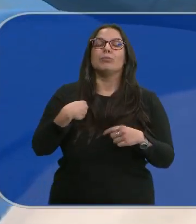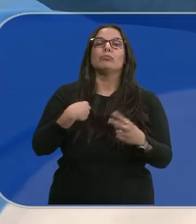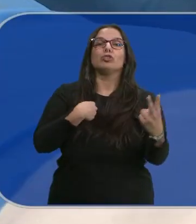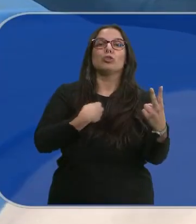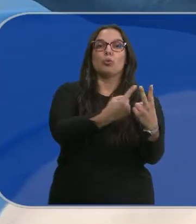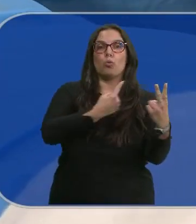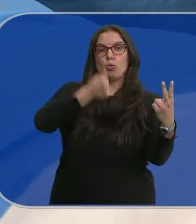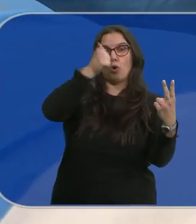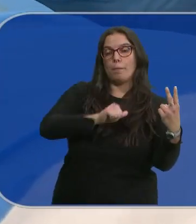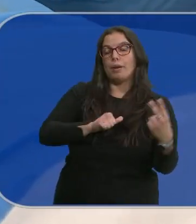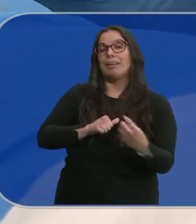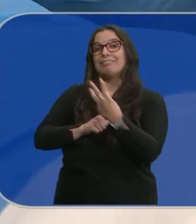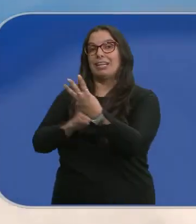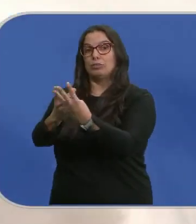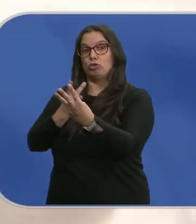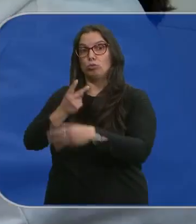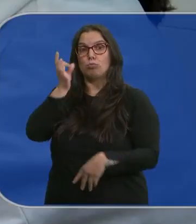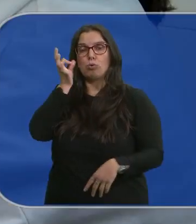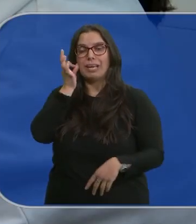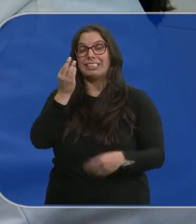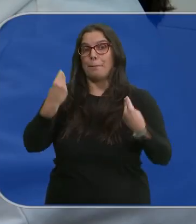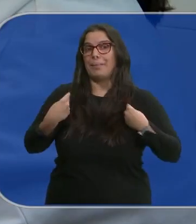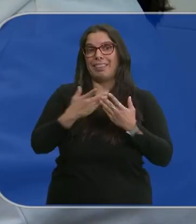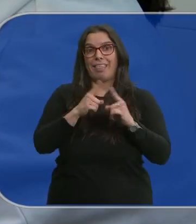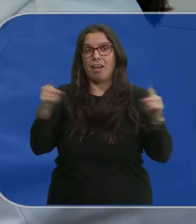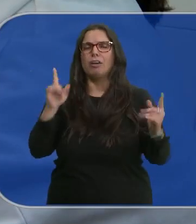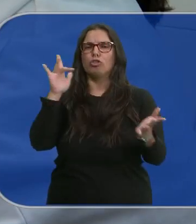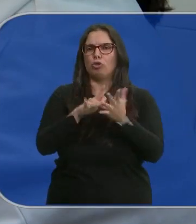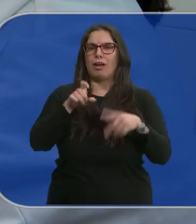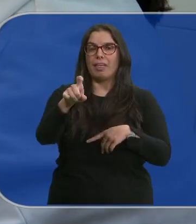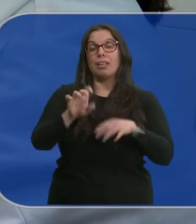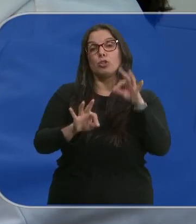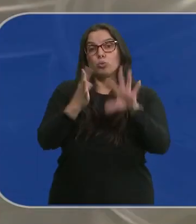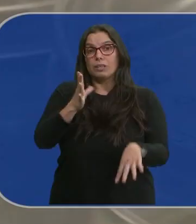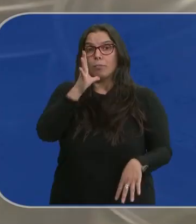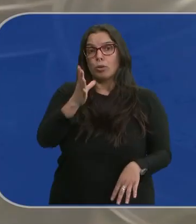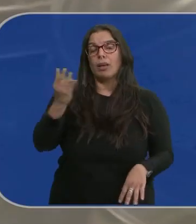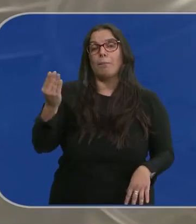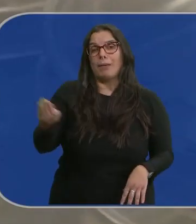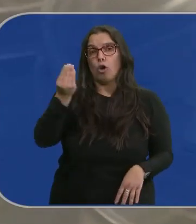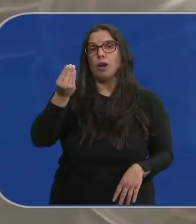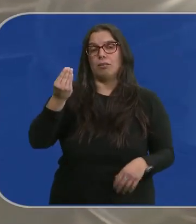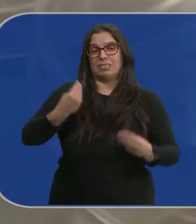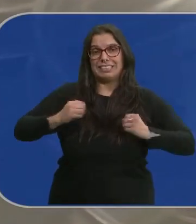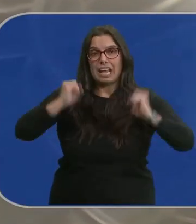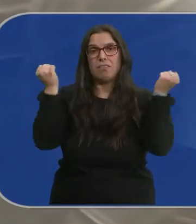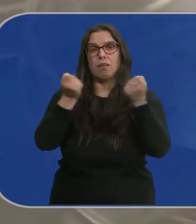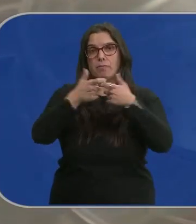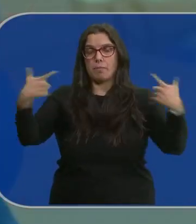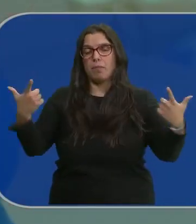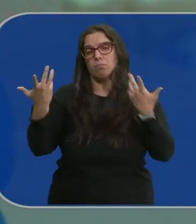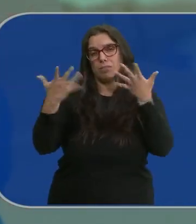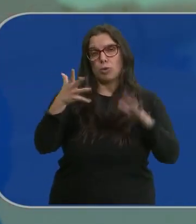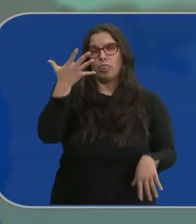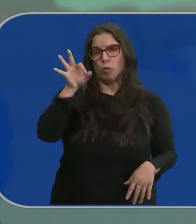cada 3 mujeres tendrán cáncer a lo largo de su vida. Afortunadamente, la supervivencia es cada vez mayor. Está alrededor